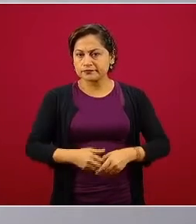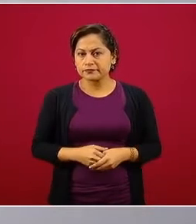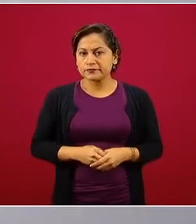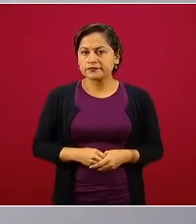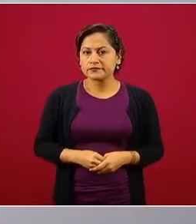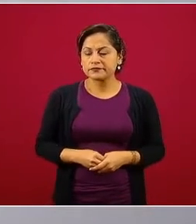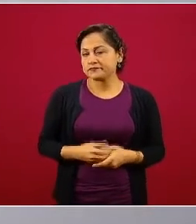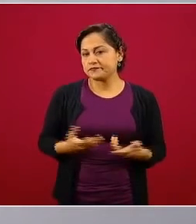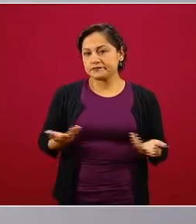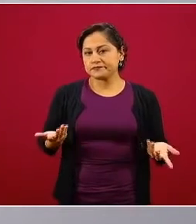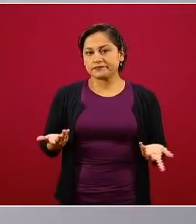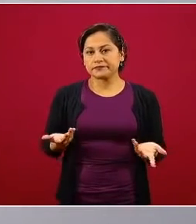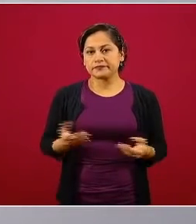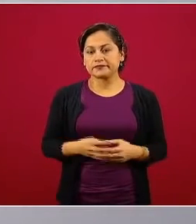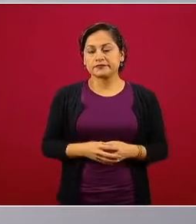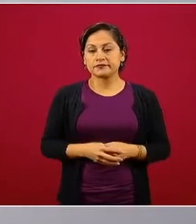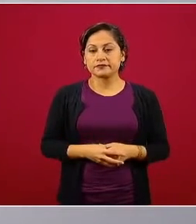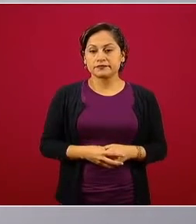O sea, no es,